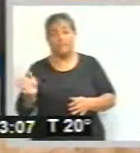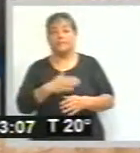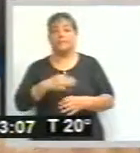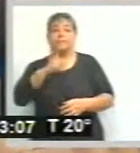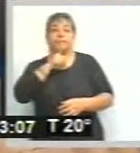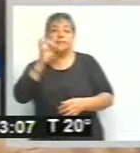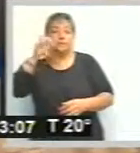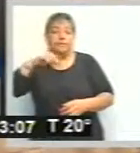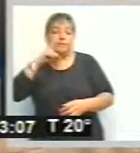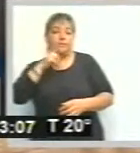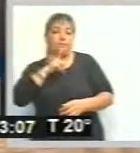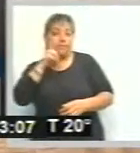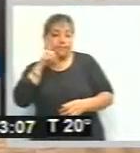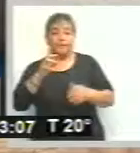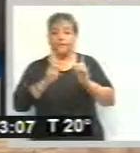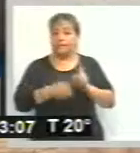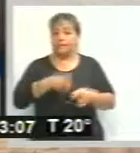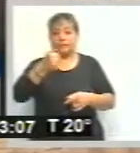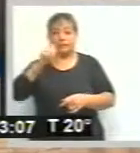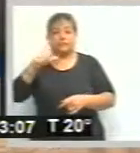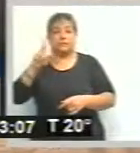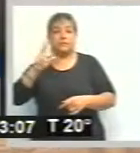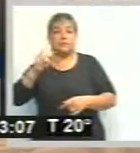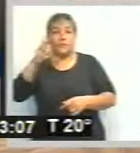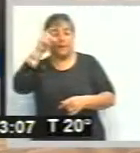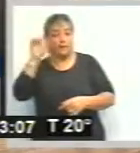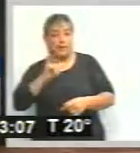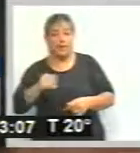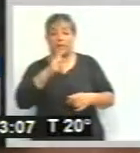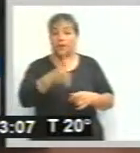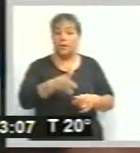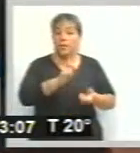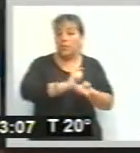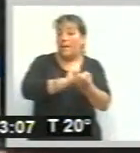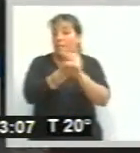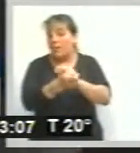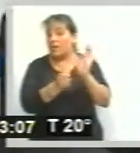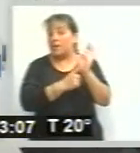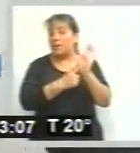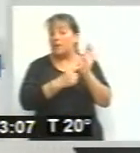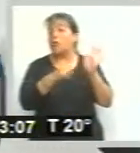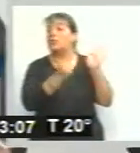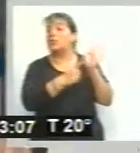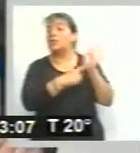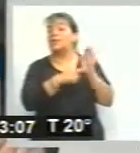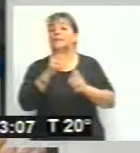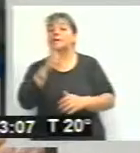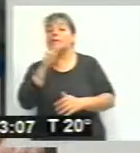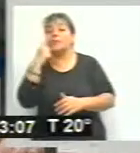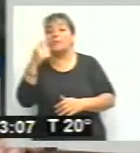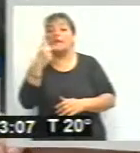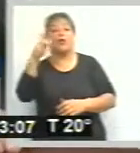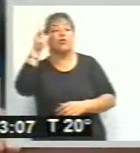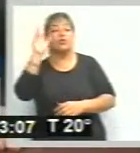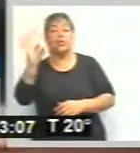Tonini, inclusive hemos planteado la necesidad de la reforma. Ha salido sancionada una ordenanza 14.280, que es la que contiene